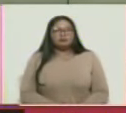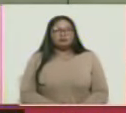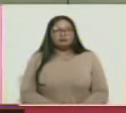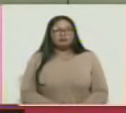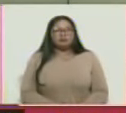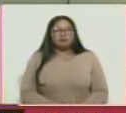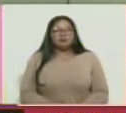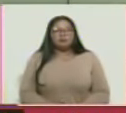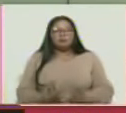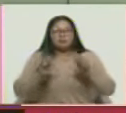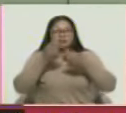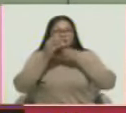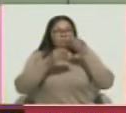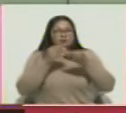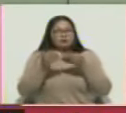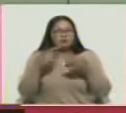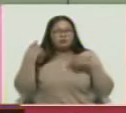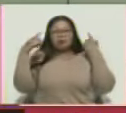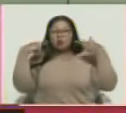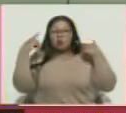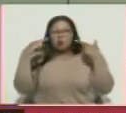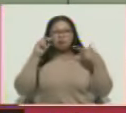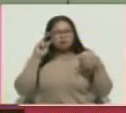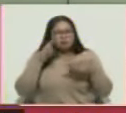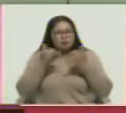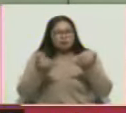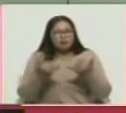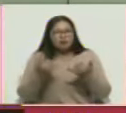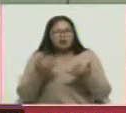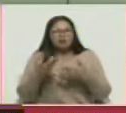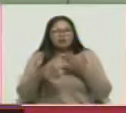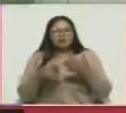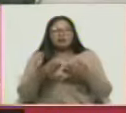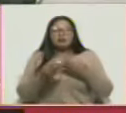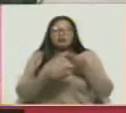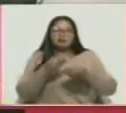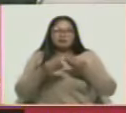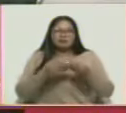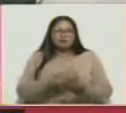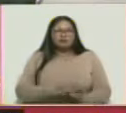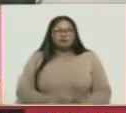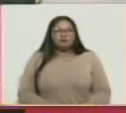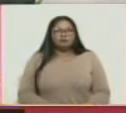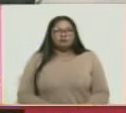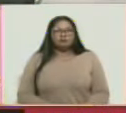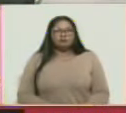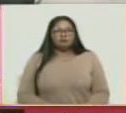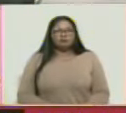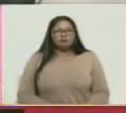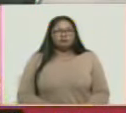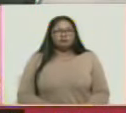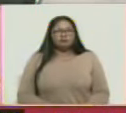Netanyahu es una locura, un holocausto, lo que prácticamente está desatando. Efectivamente, lo que está